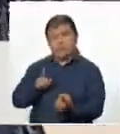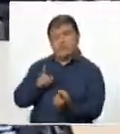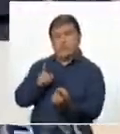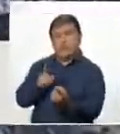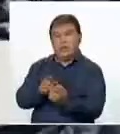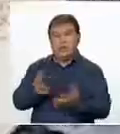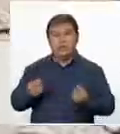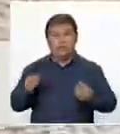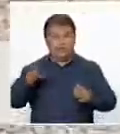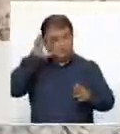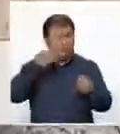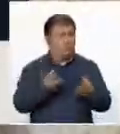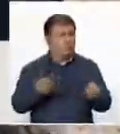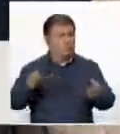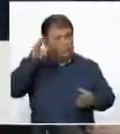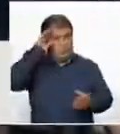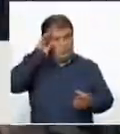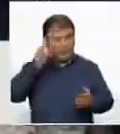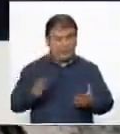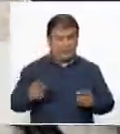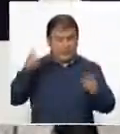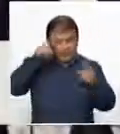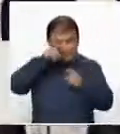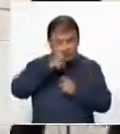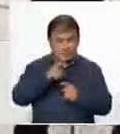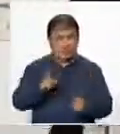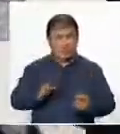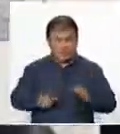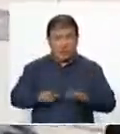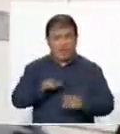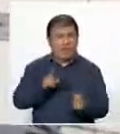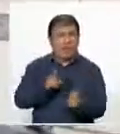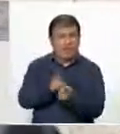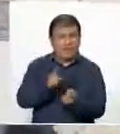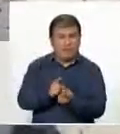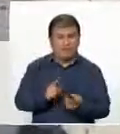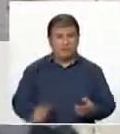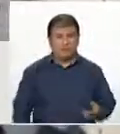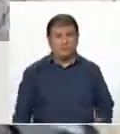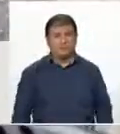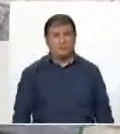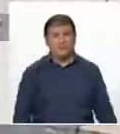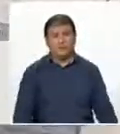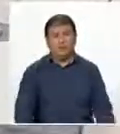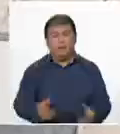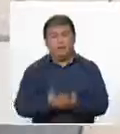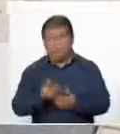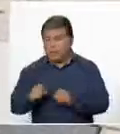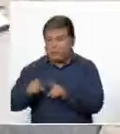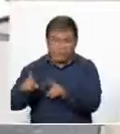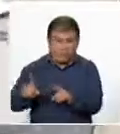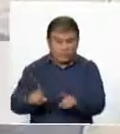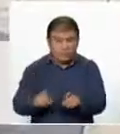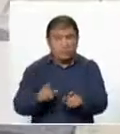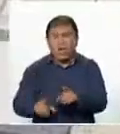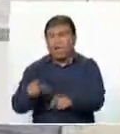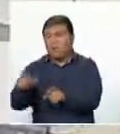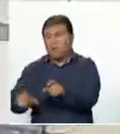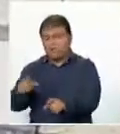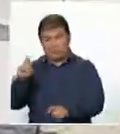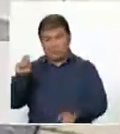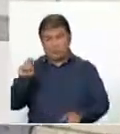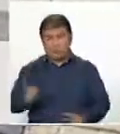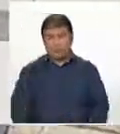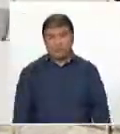Hay gran presencia de policías aquí. Es un poco complicado avanzar. Vamos preguntando a algunos de los testigos.